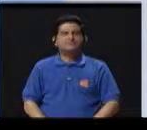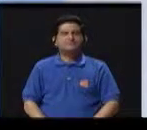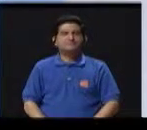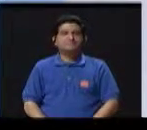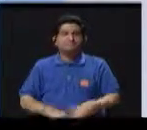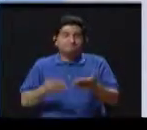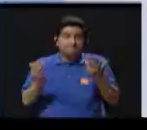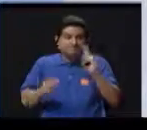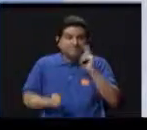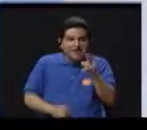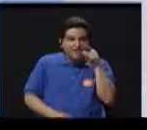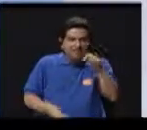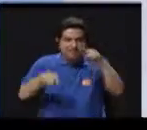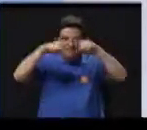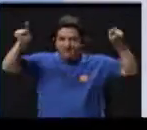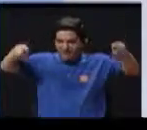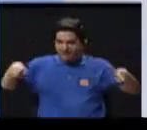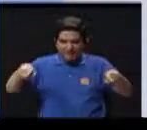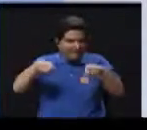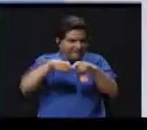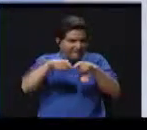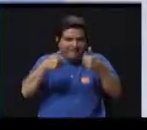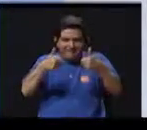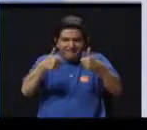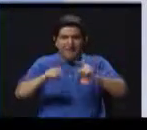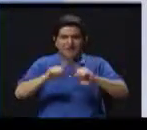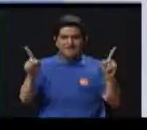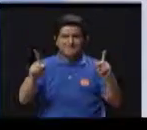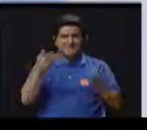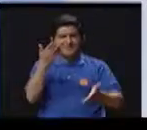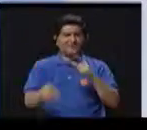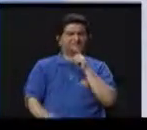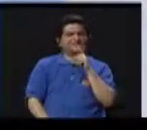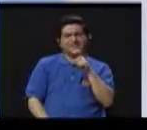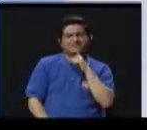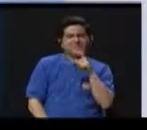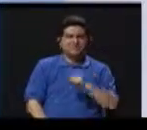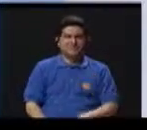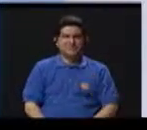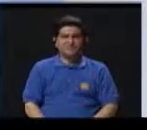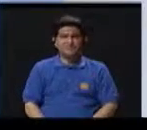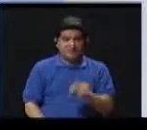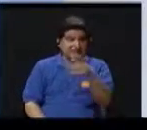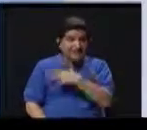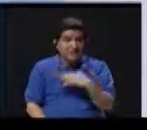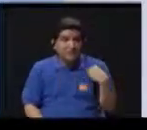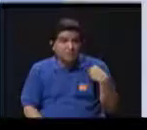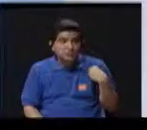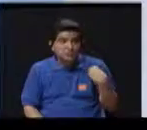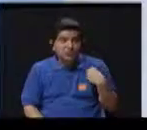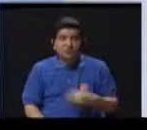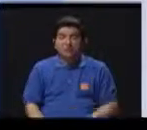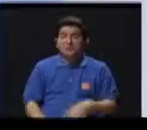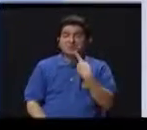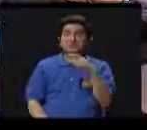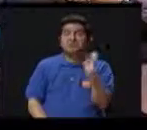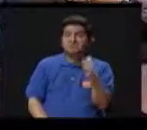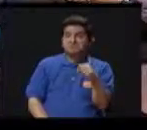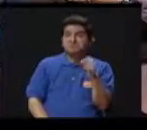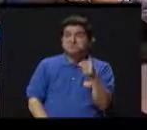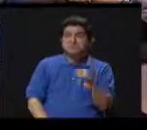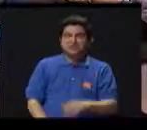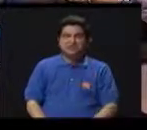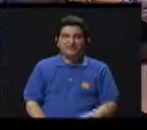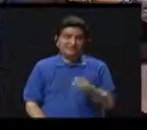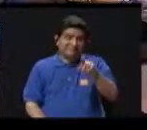Y de ahí, de verse ahí en la pantalla y todo, pero sí fue como difícil, como nosotros, ¿y qué le gustó? Y entonces, sí, ¿verdad?